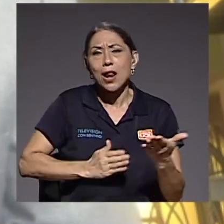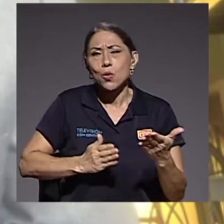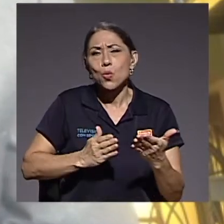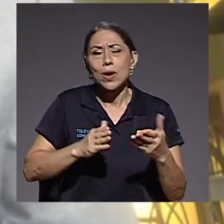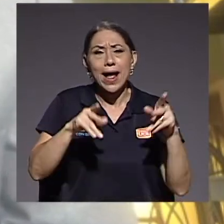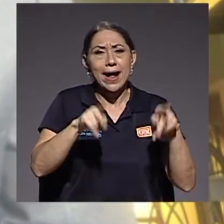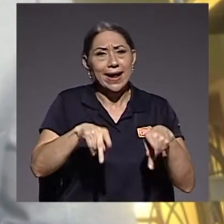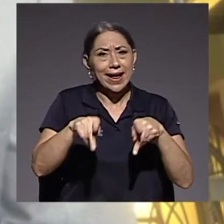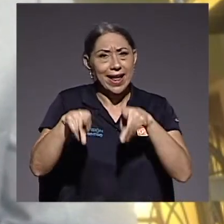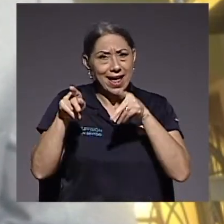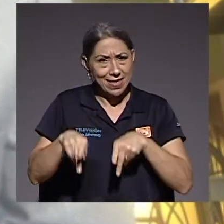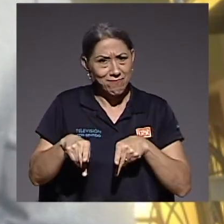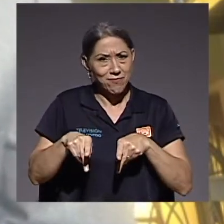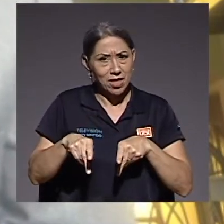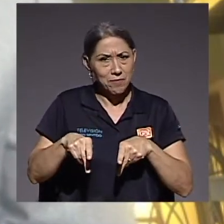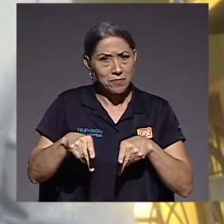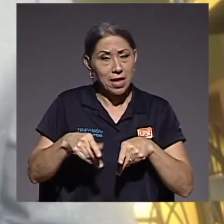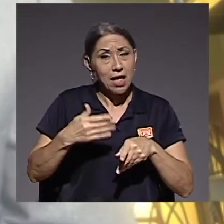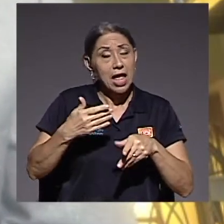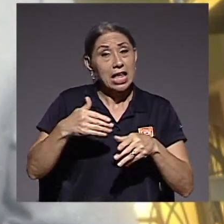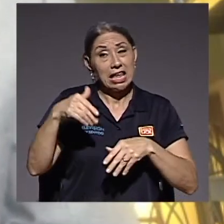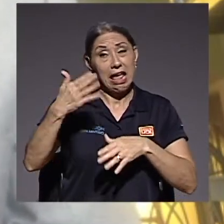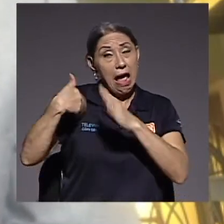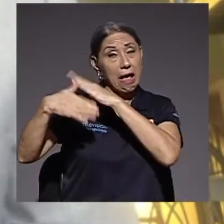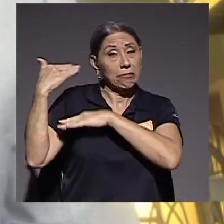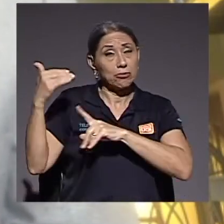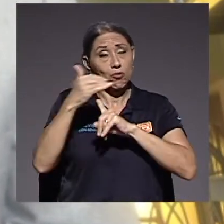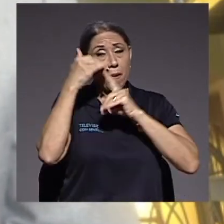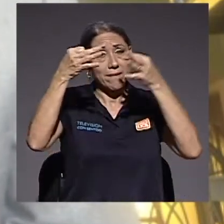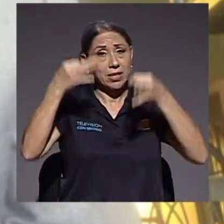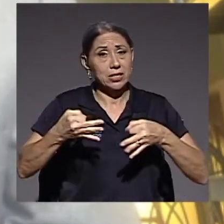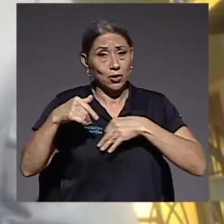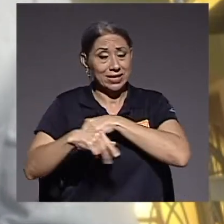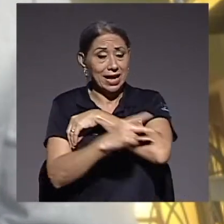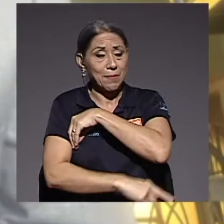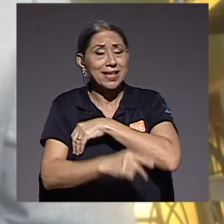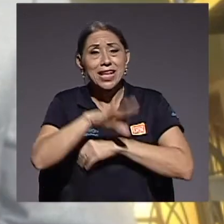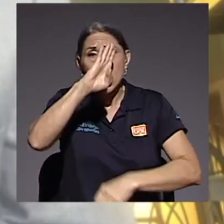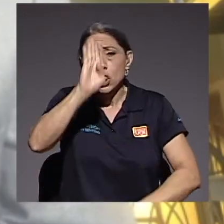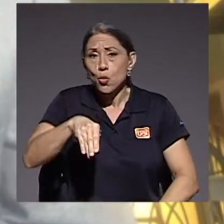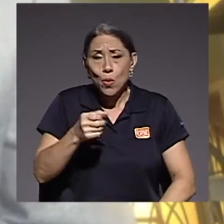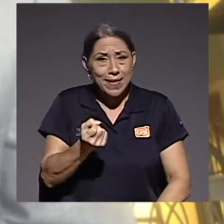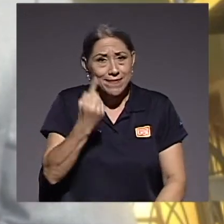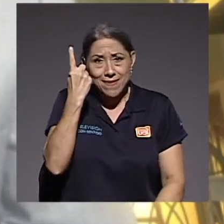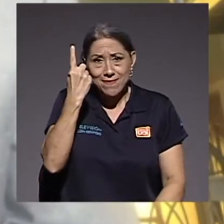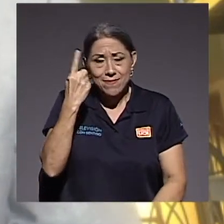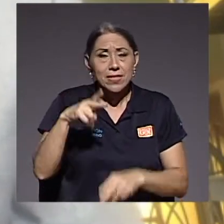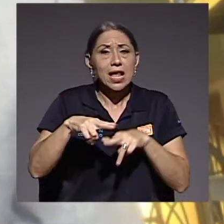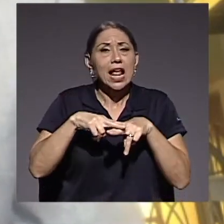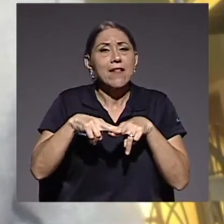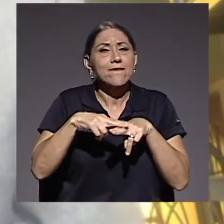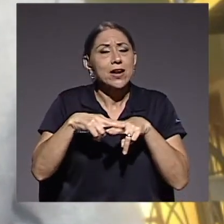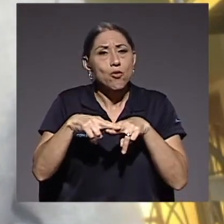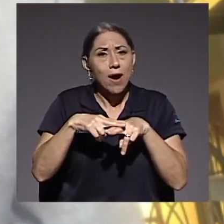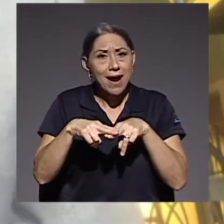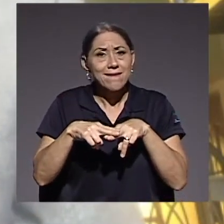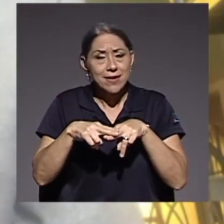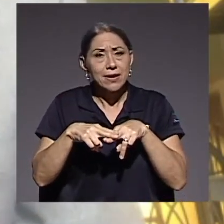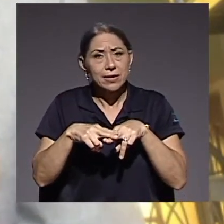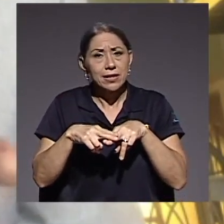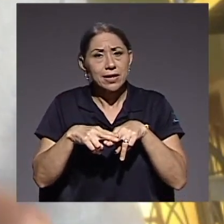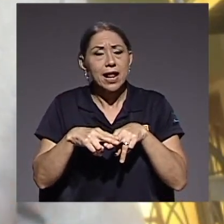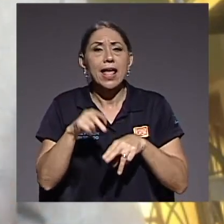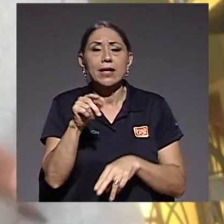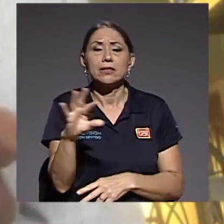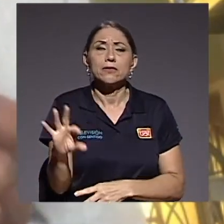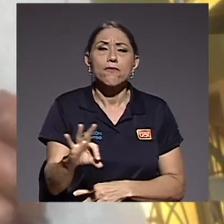alguna gente que tomaba las decisiones en el país nunca entendieron que el ferrocarril, siendo el